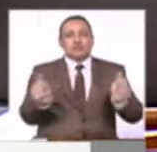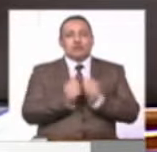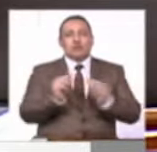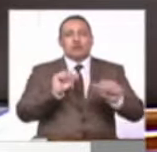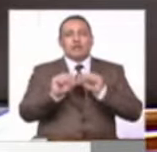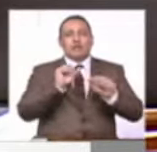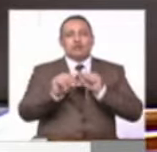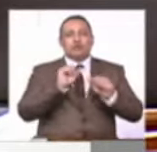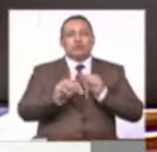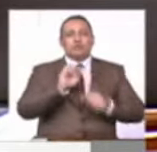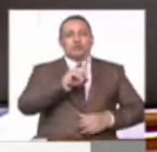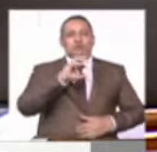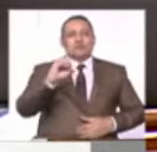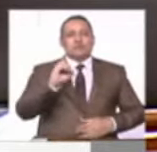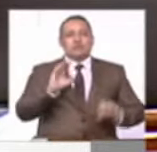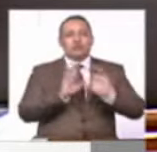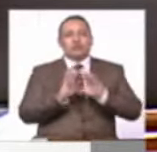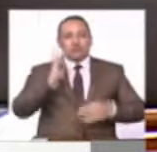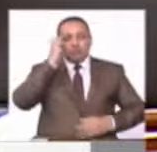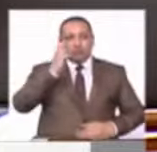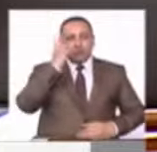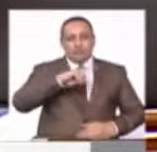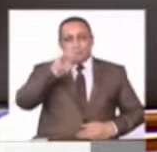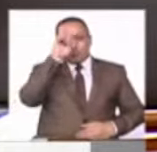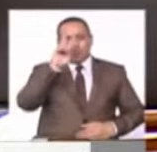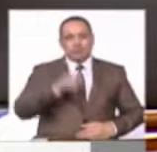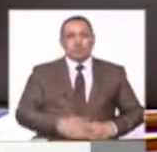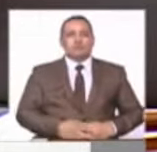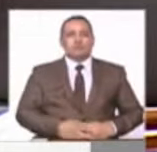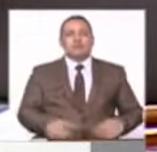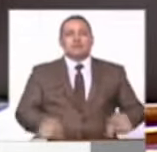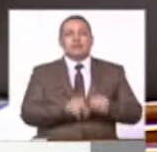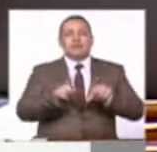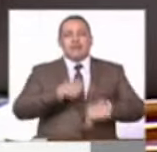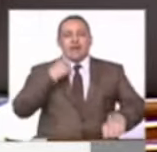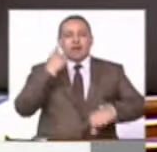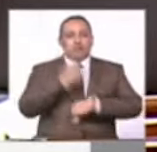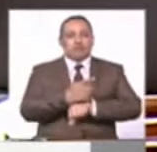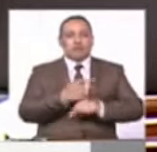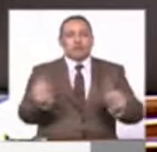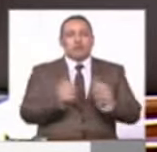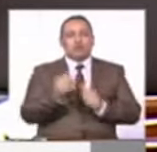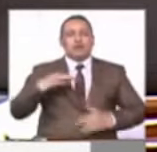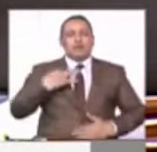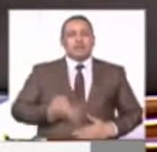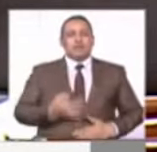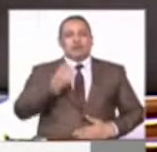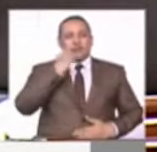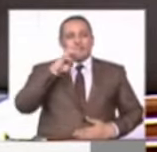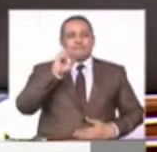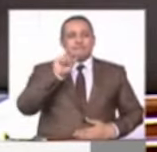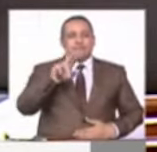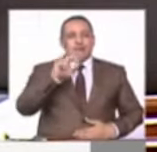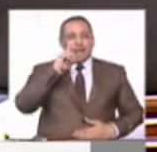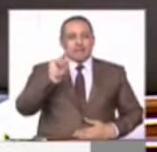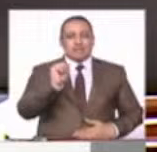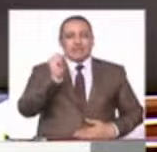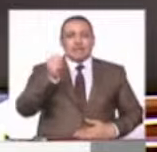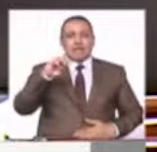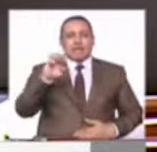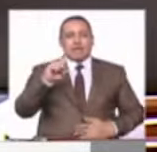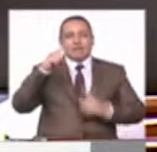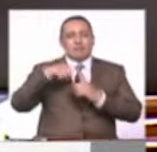artículo 100 de la constitución política del Estado acusar a la señora María am